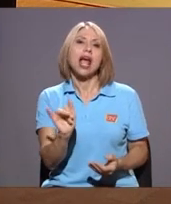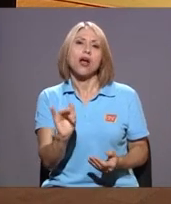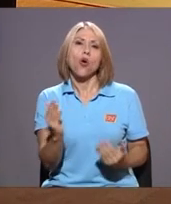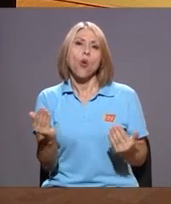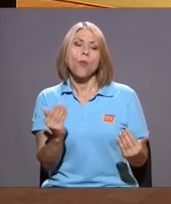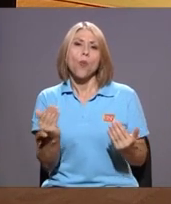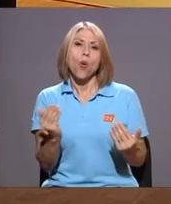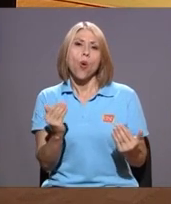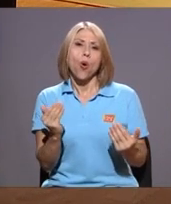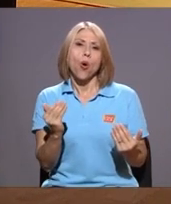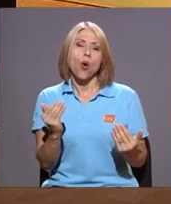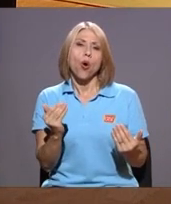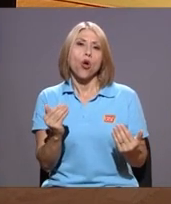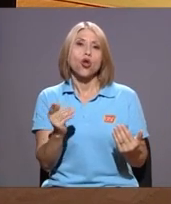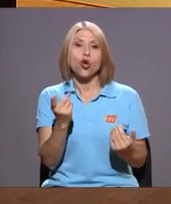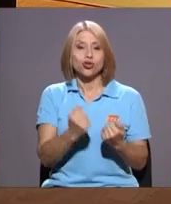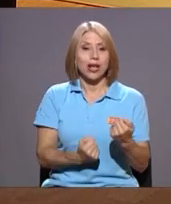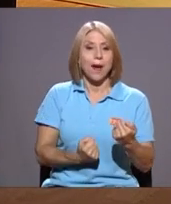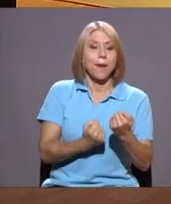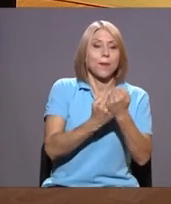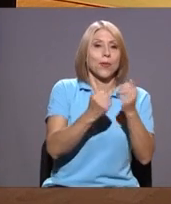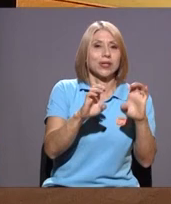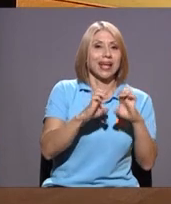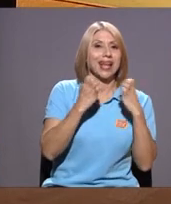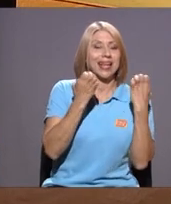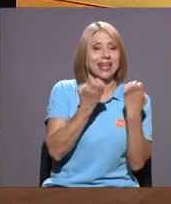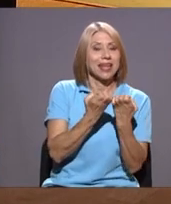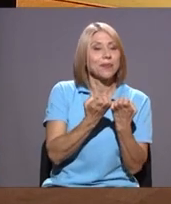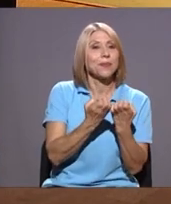le van a grecia o le van a